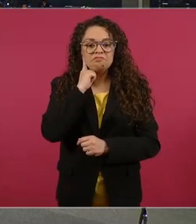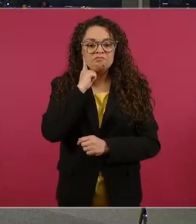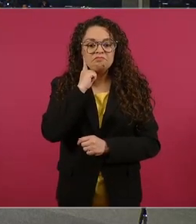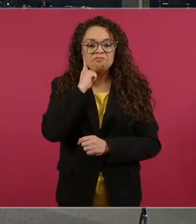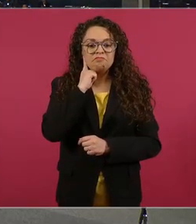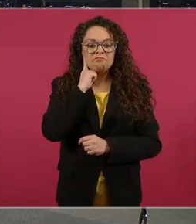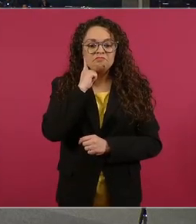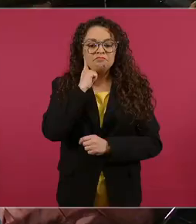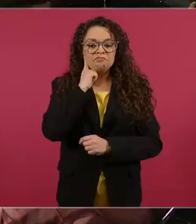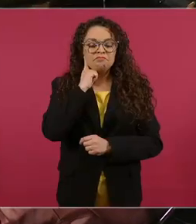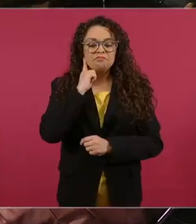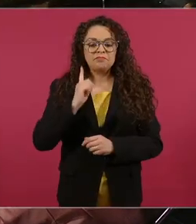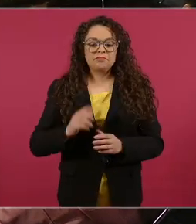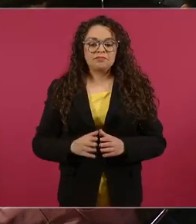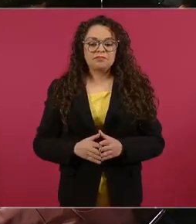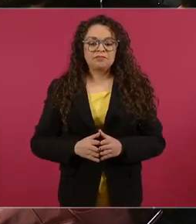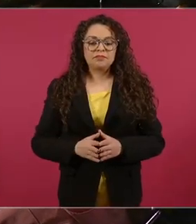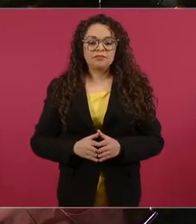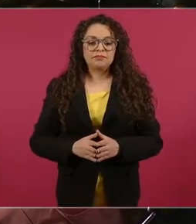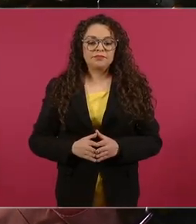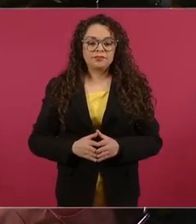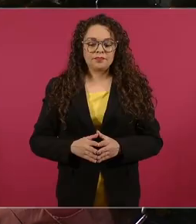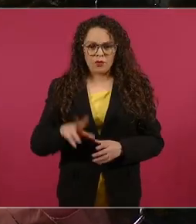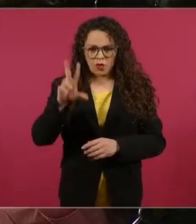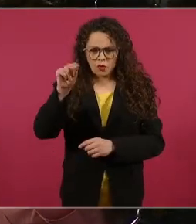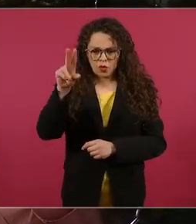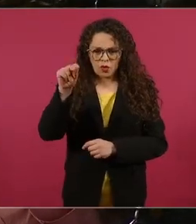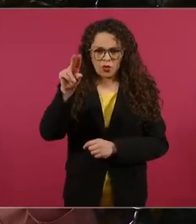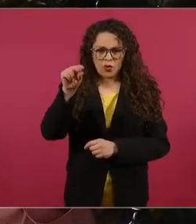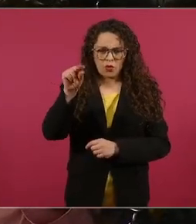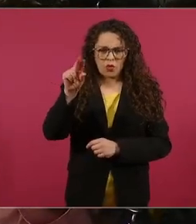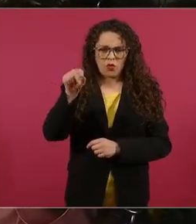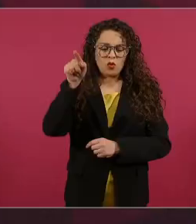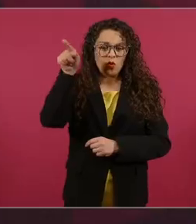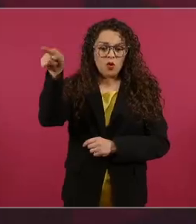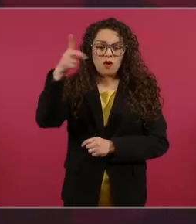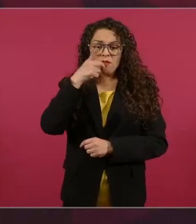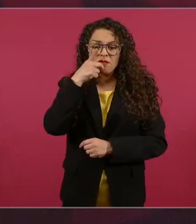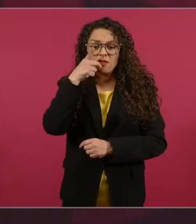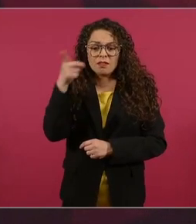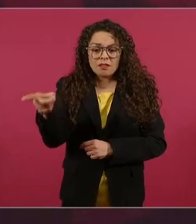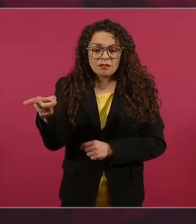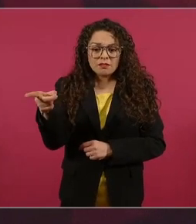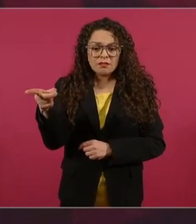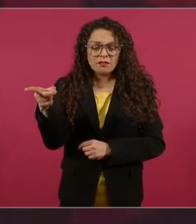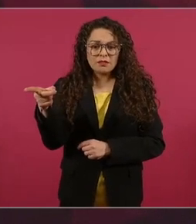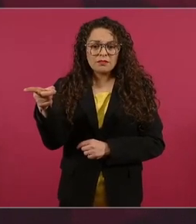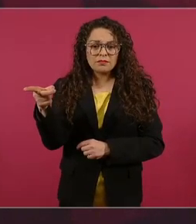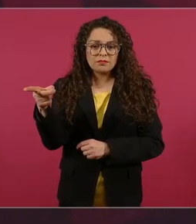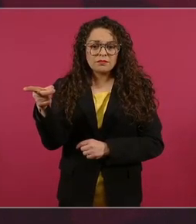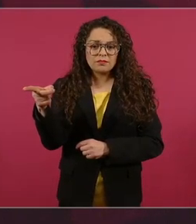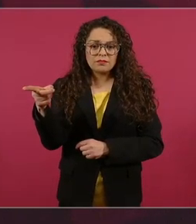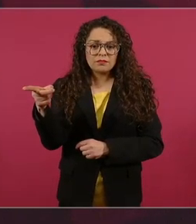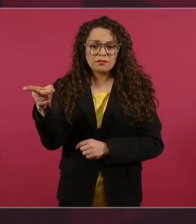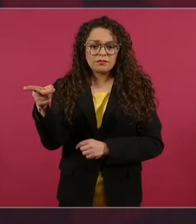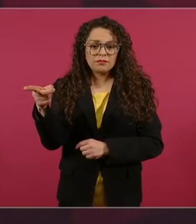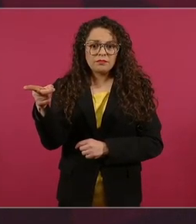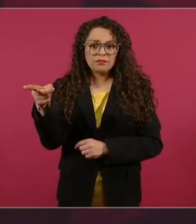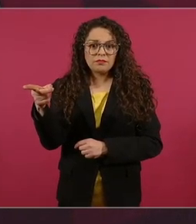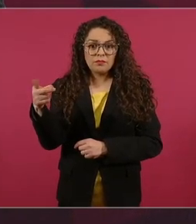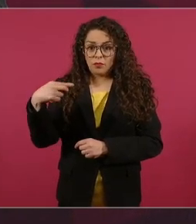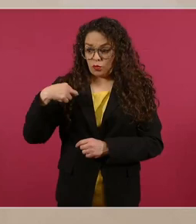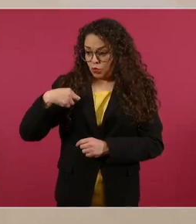No. Lo que expresaron es de que ellos no tuvieron que ver con